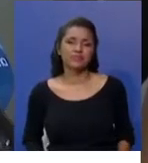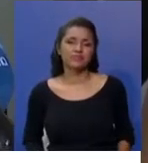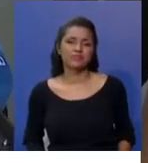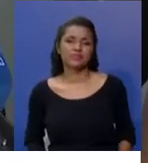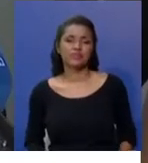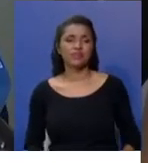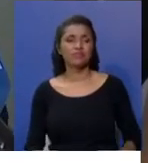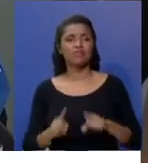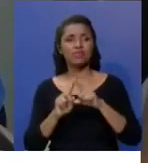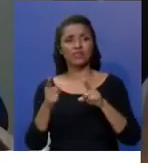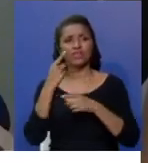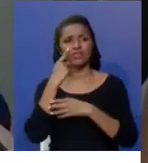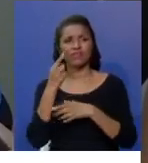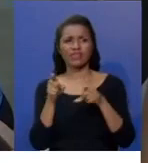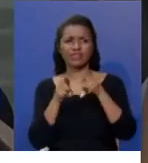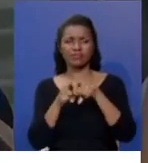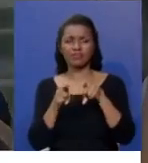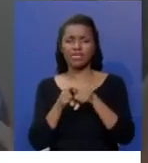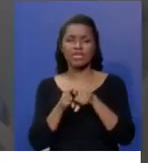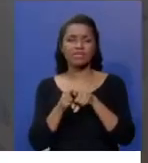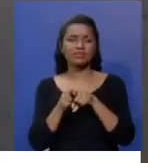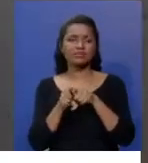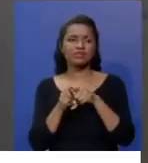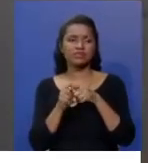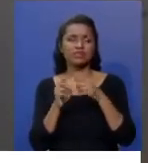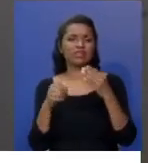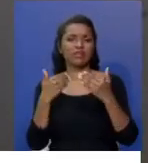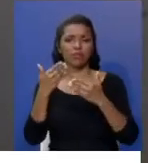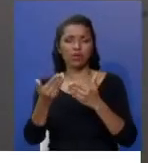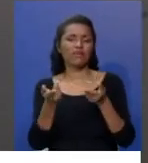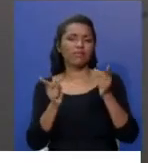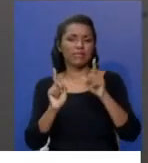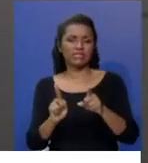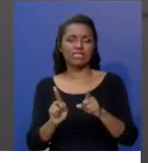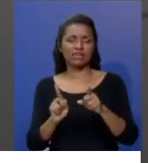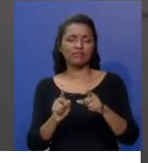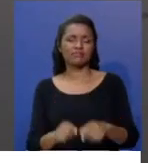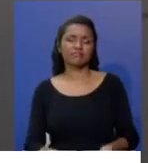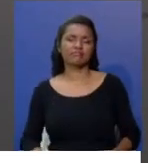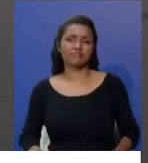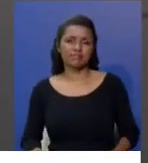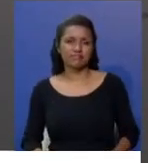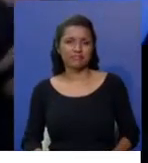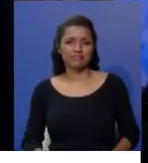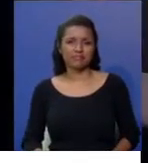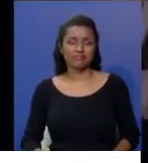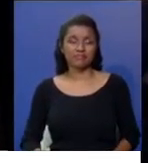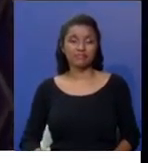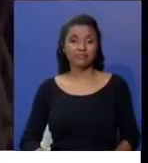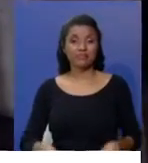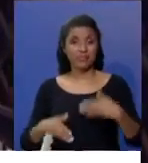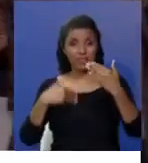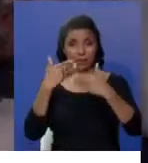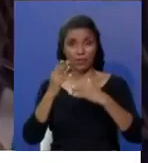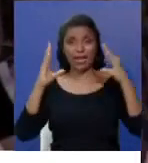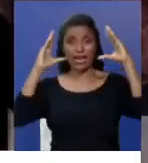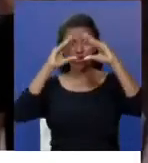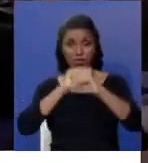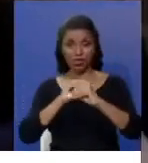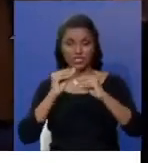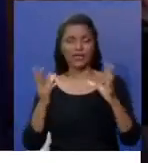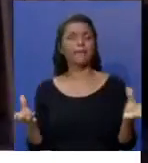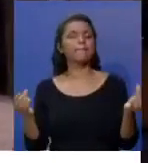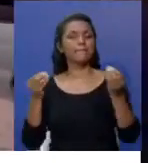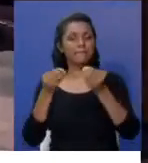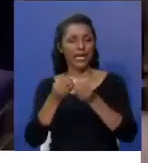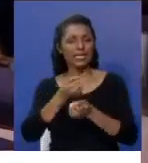Pero tenemos que ver el panorama. Tenemos que ver qué va a pasar dentro de nuestro partido. Nosotros en la edición estelar les tendremos